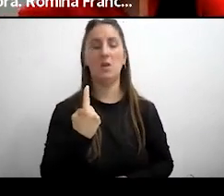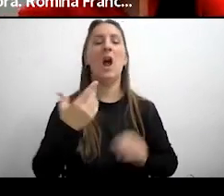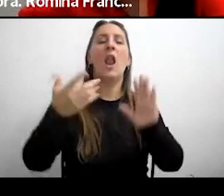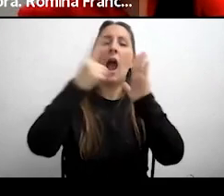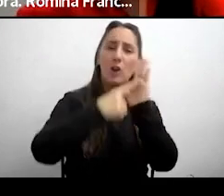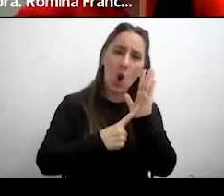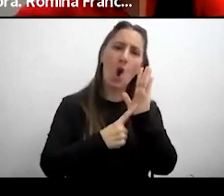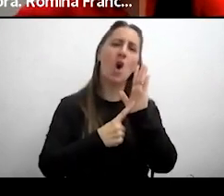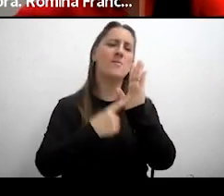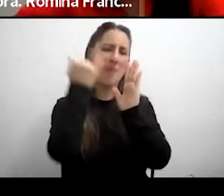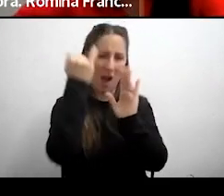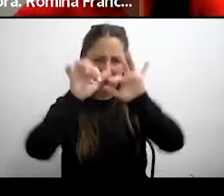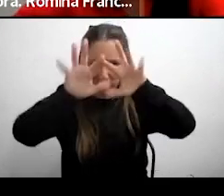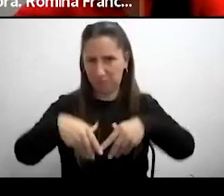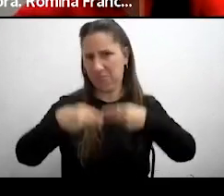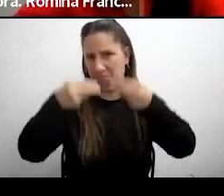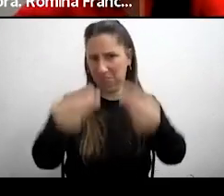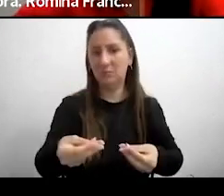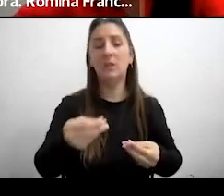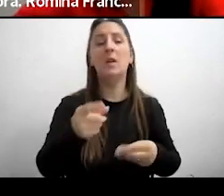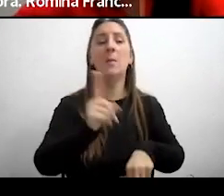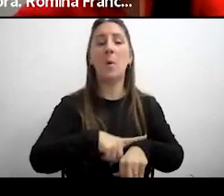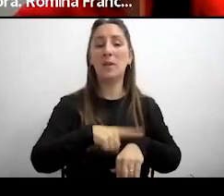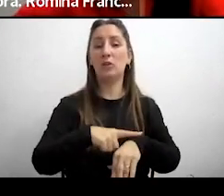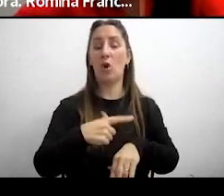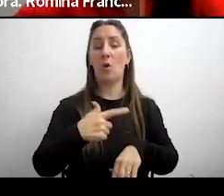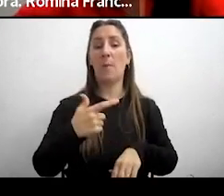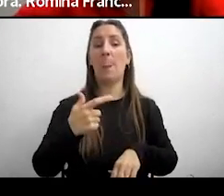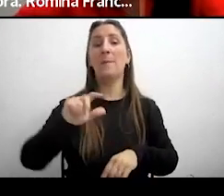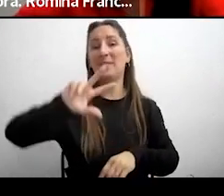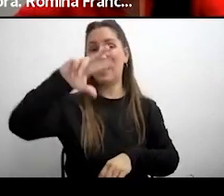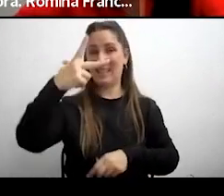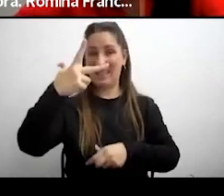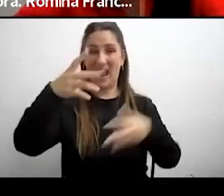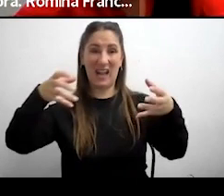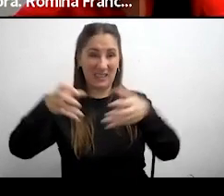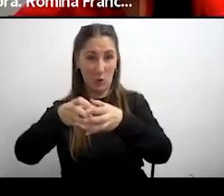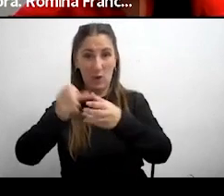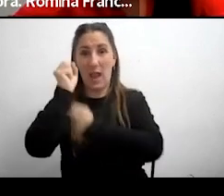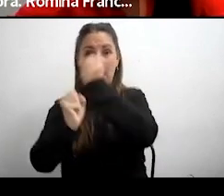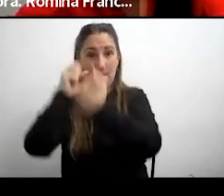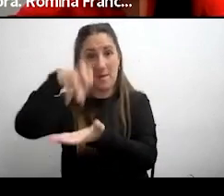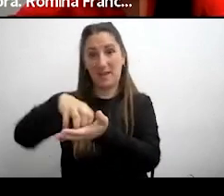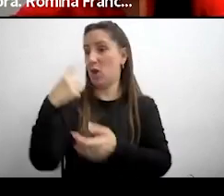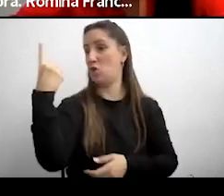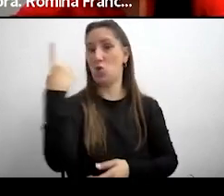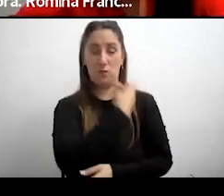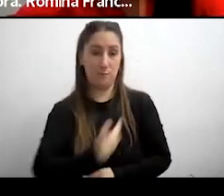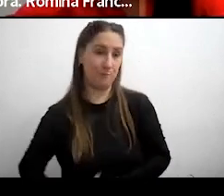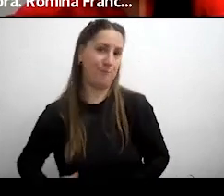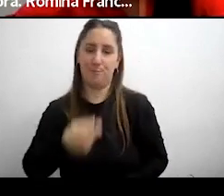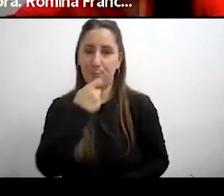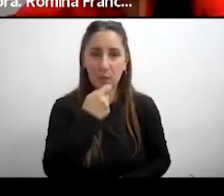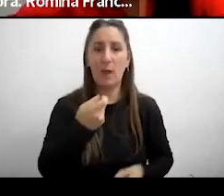normativo, pero básicamente cuando estamos en un sujeto de tercera categoría, una empresa unipersonal, como puede ser, por ejemplo,